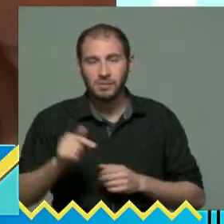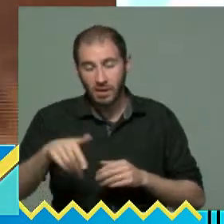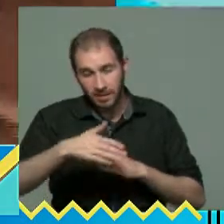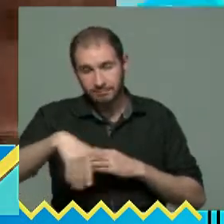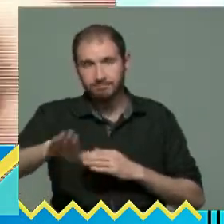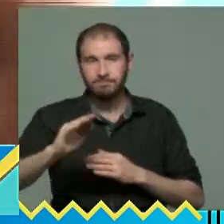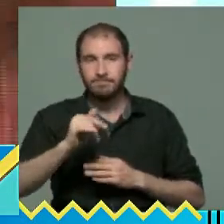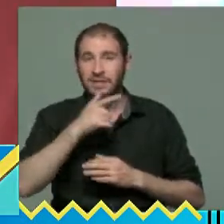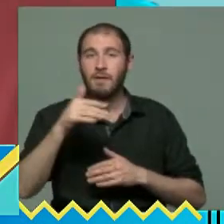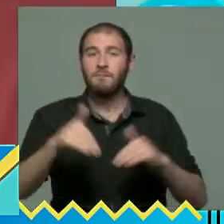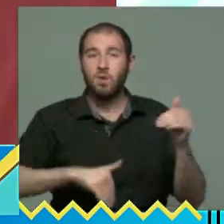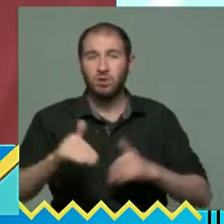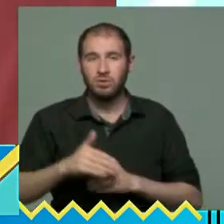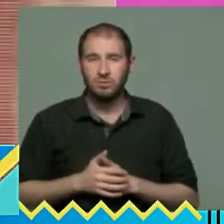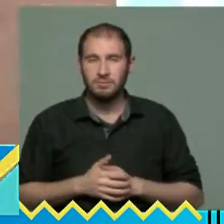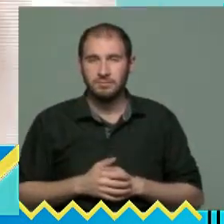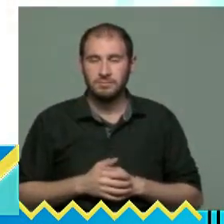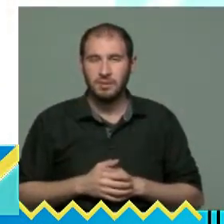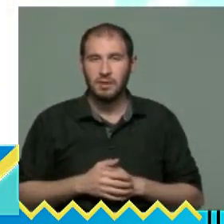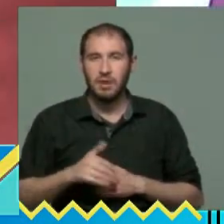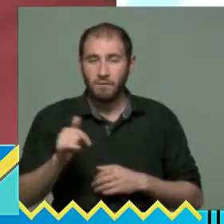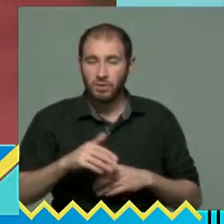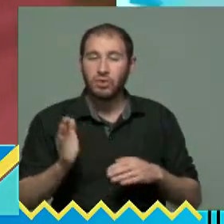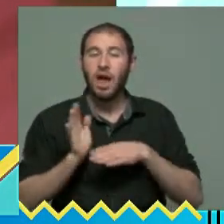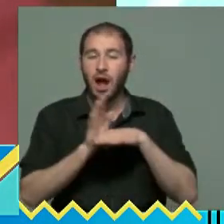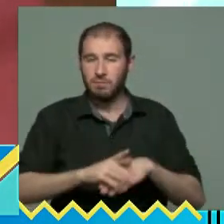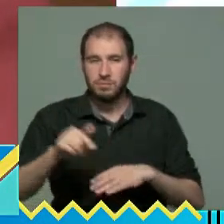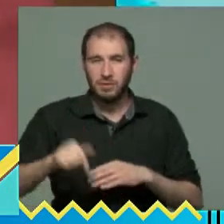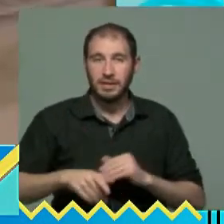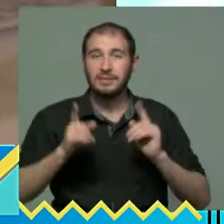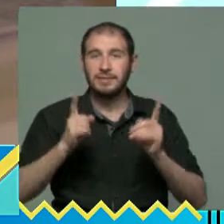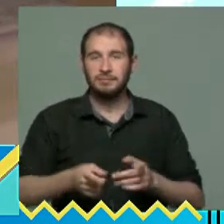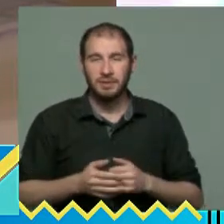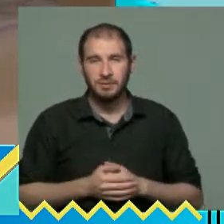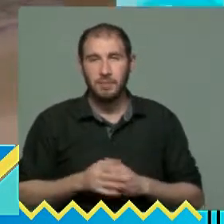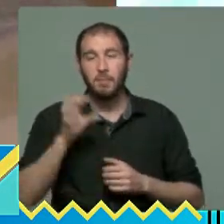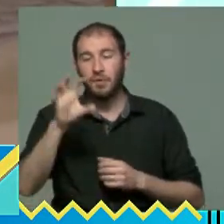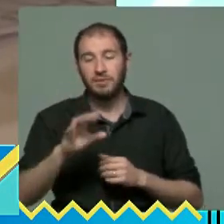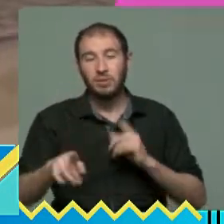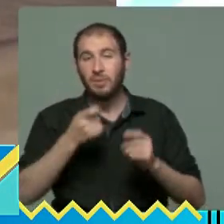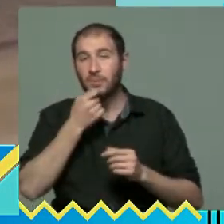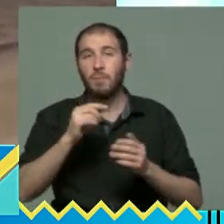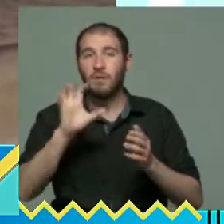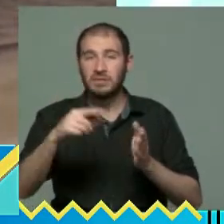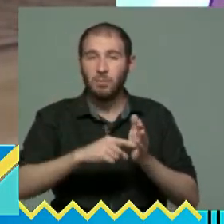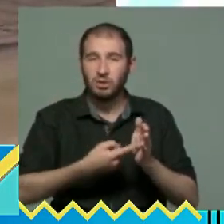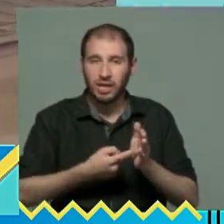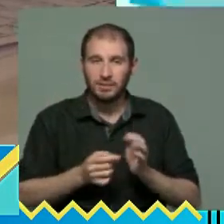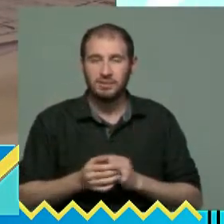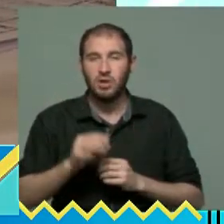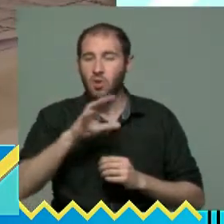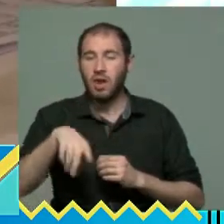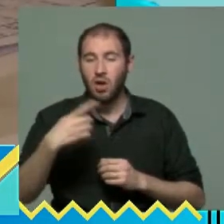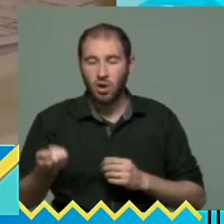parece que el voto nos acompañó en este proceso, además de que en algunas provincias, como la provincia de Buenos Aires, del otro